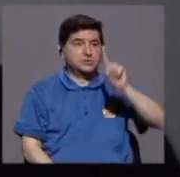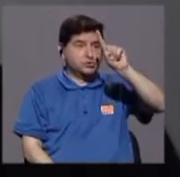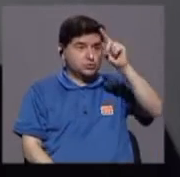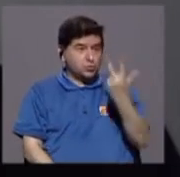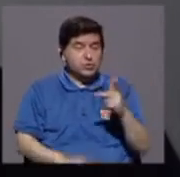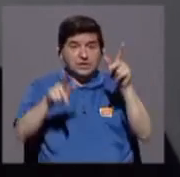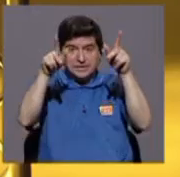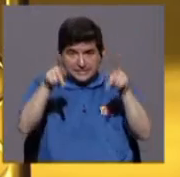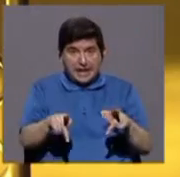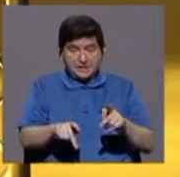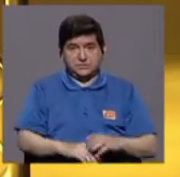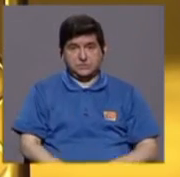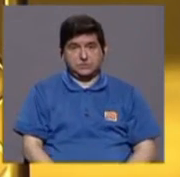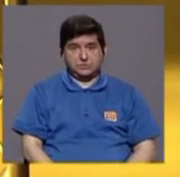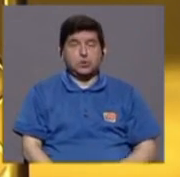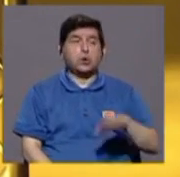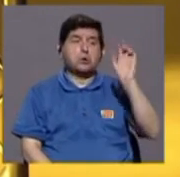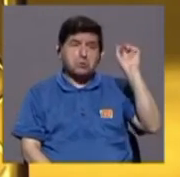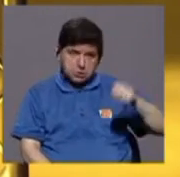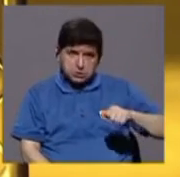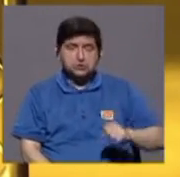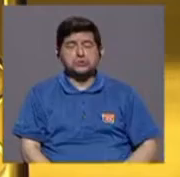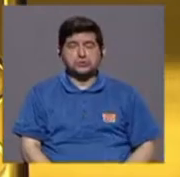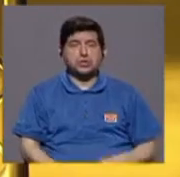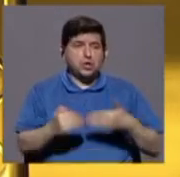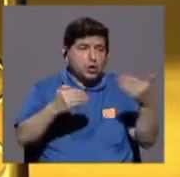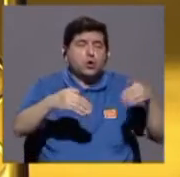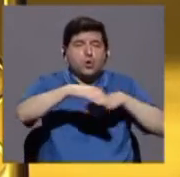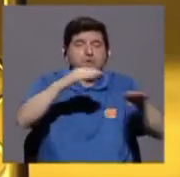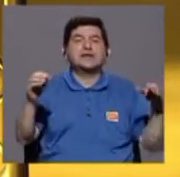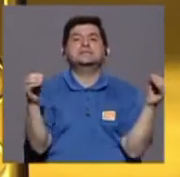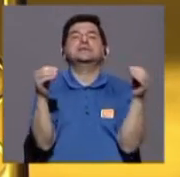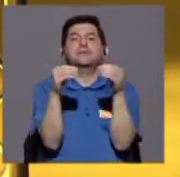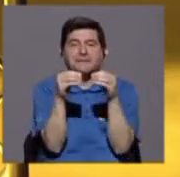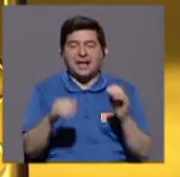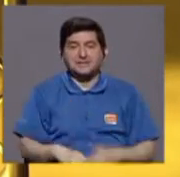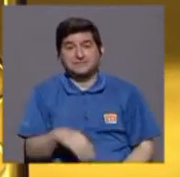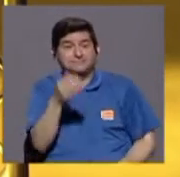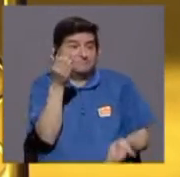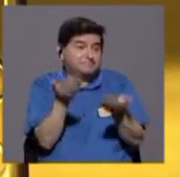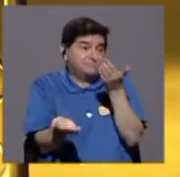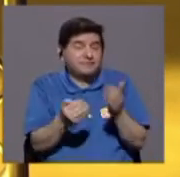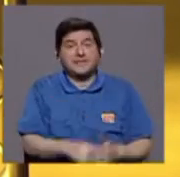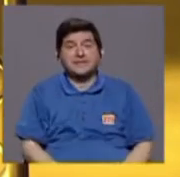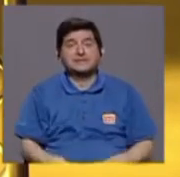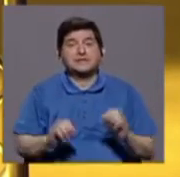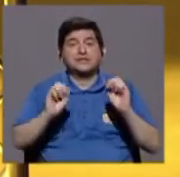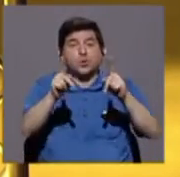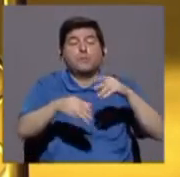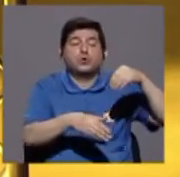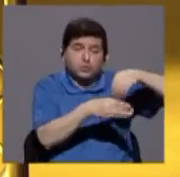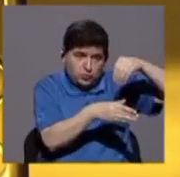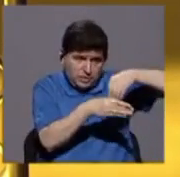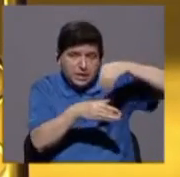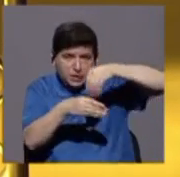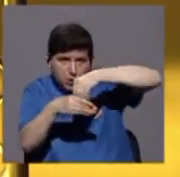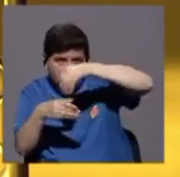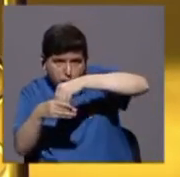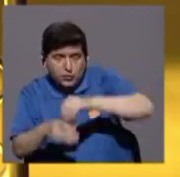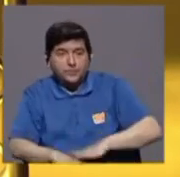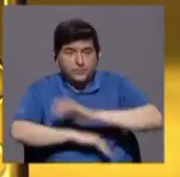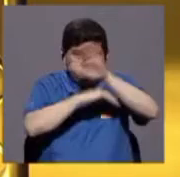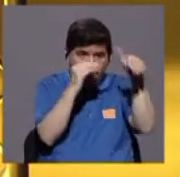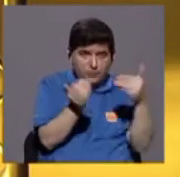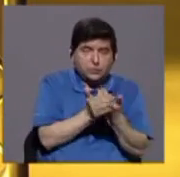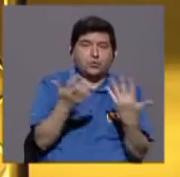de personas que sí les alcanza para lo básico y más. O sea, probablemente hay margen para ahorrar. Entonces, todo